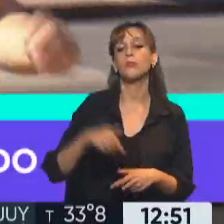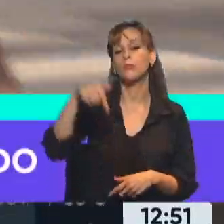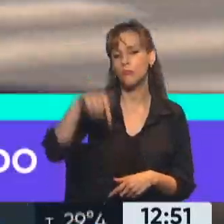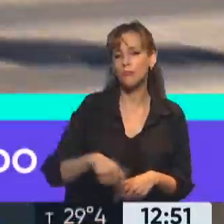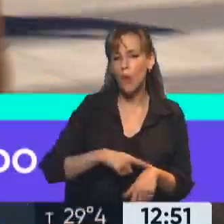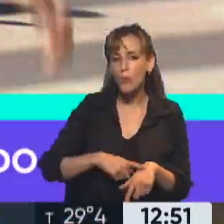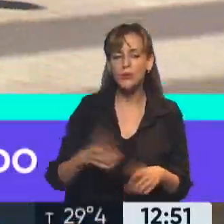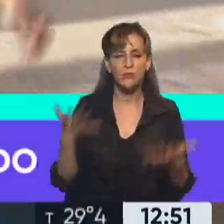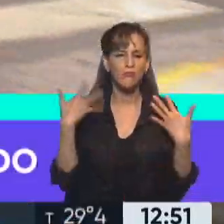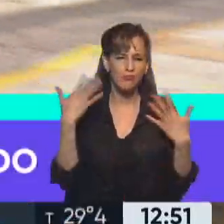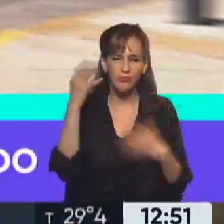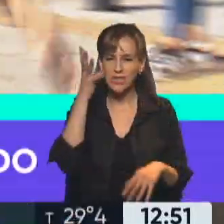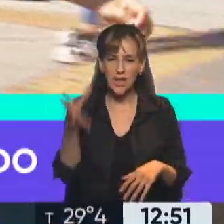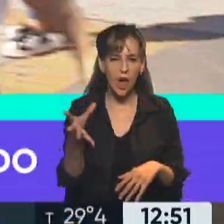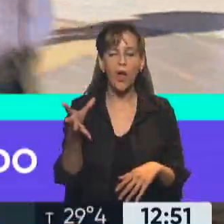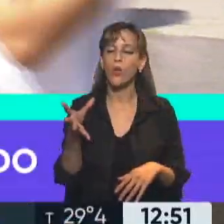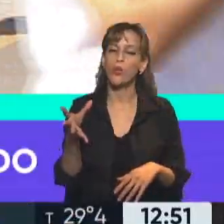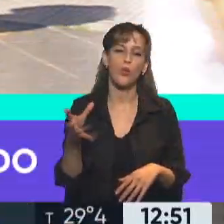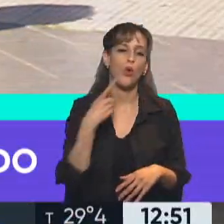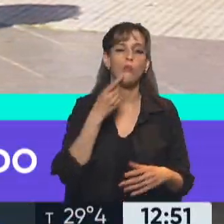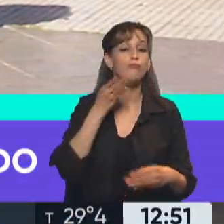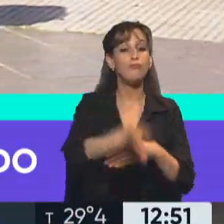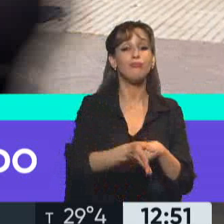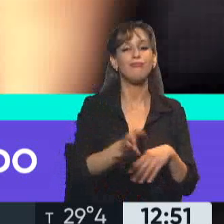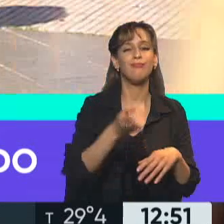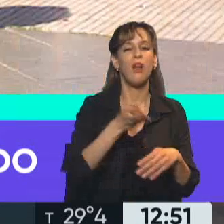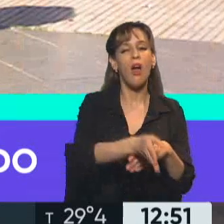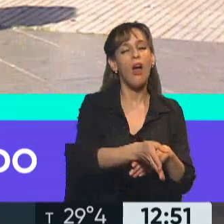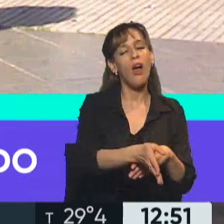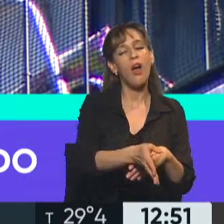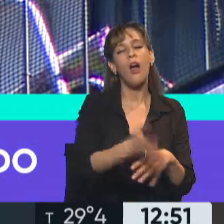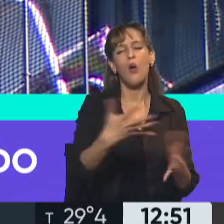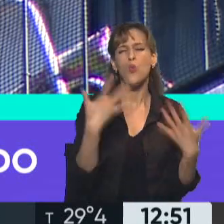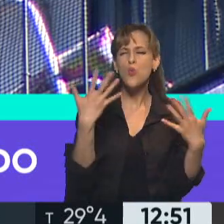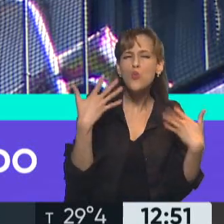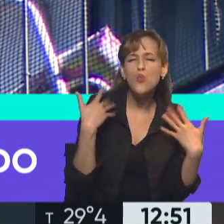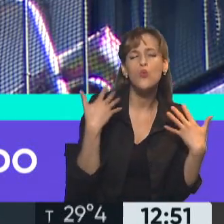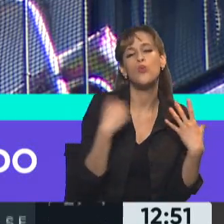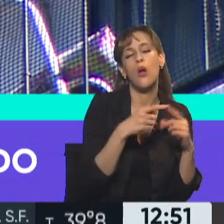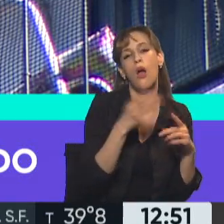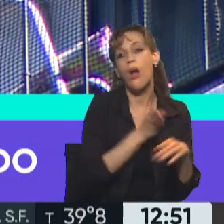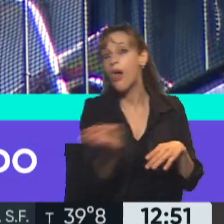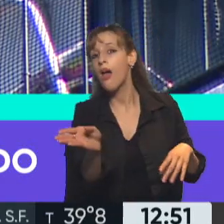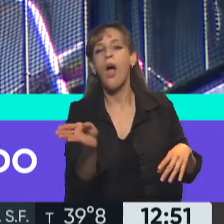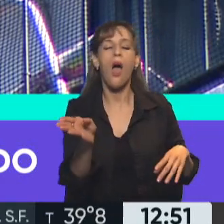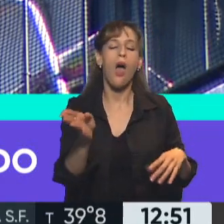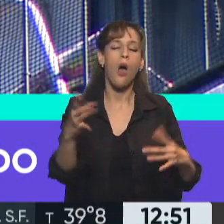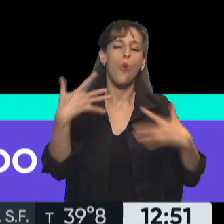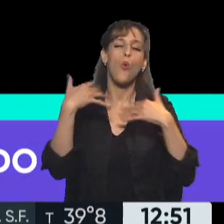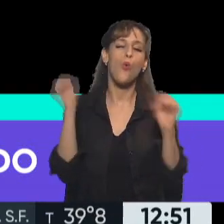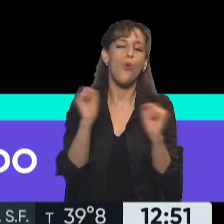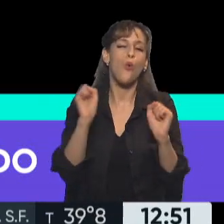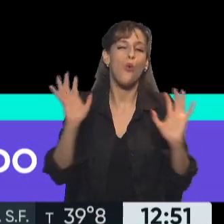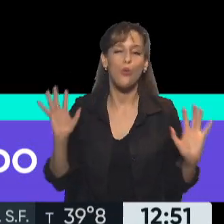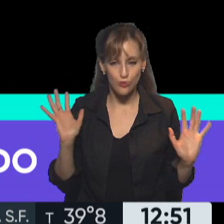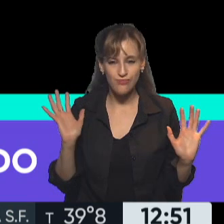calor, solemos pasar de ambientes con temperaturas muy altas a otros extremadamente